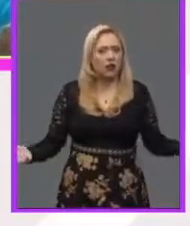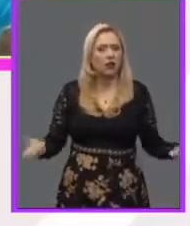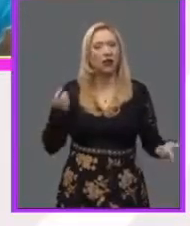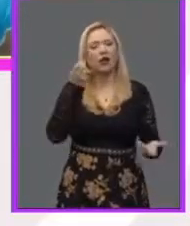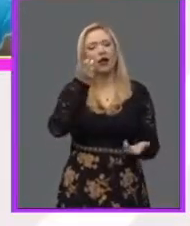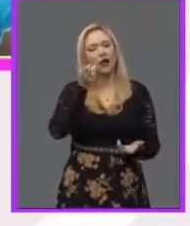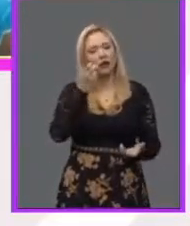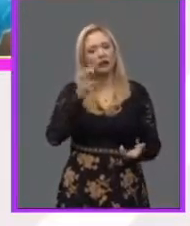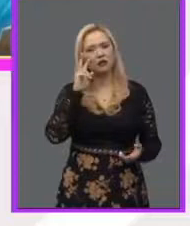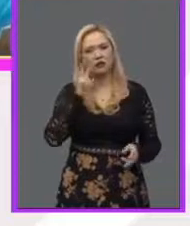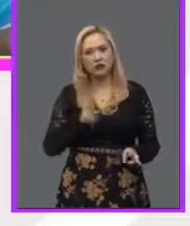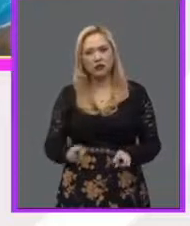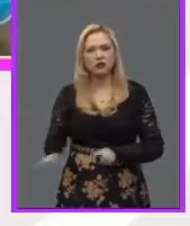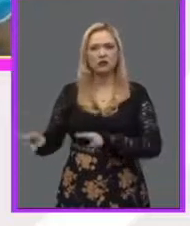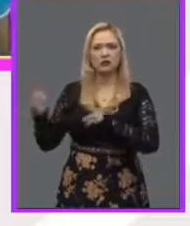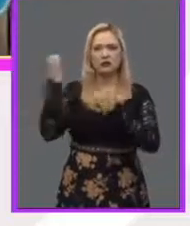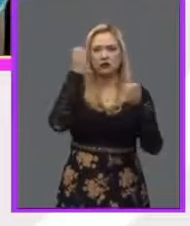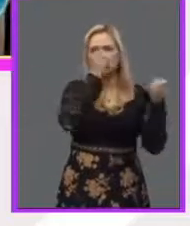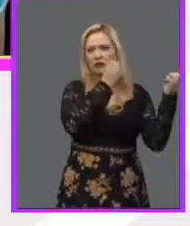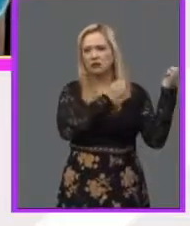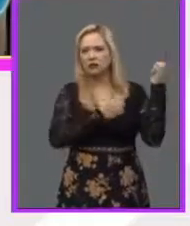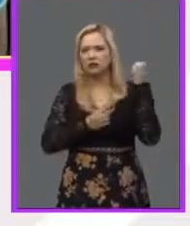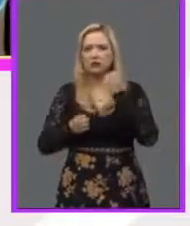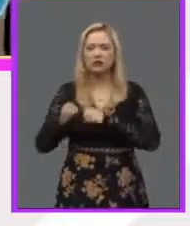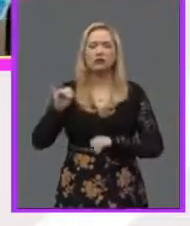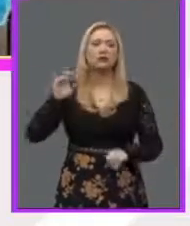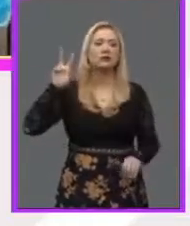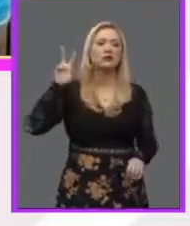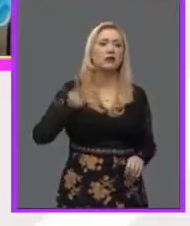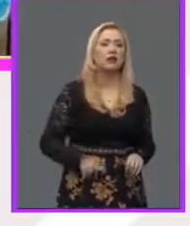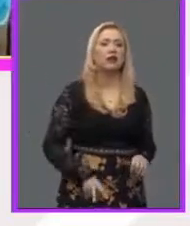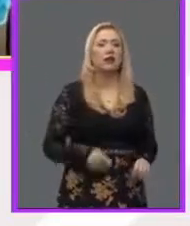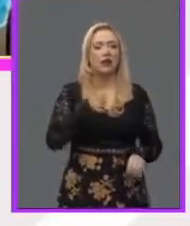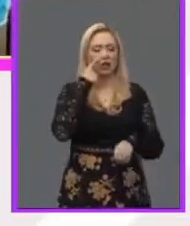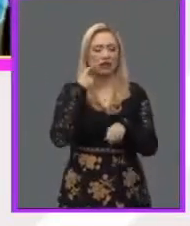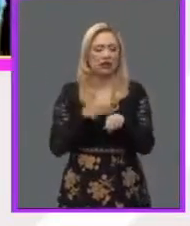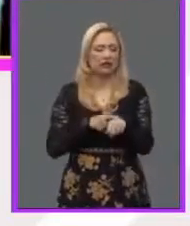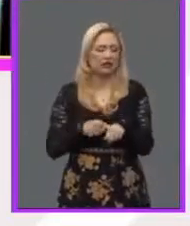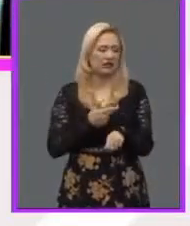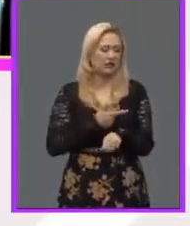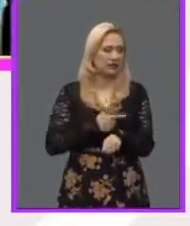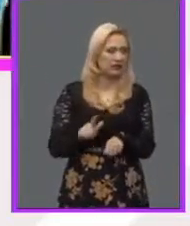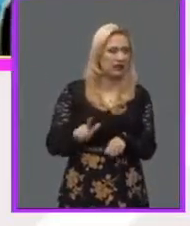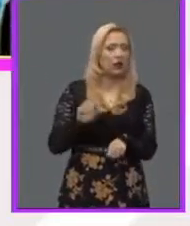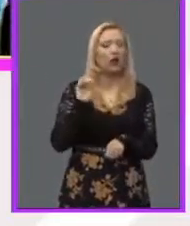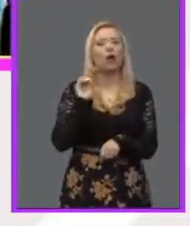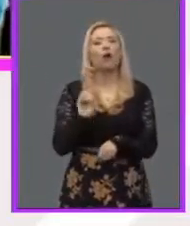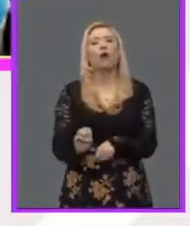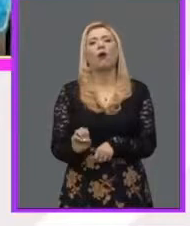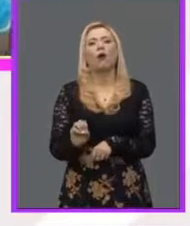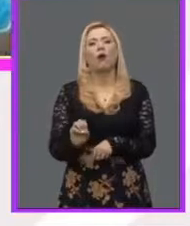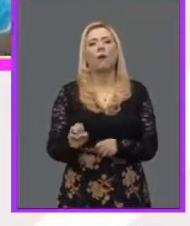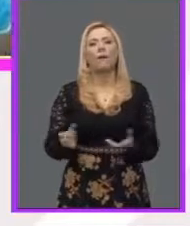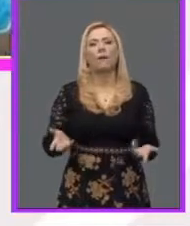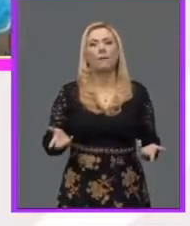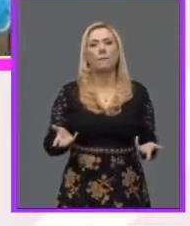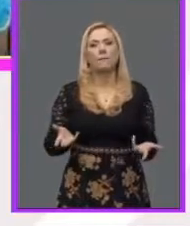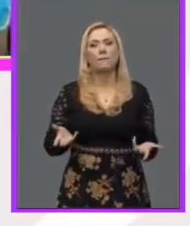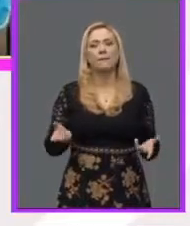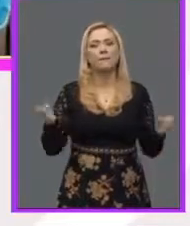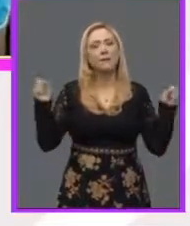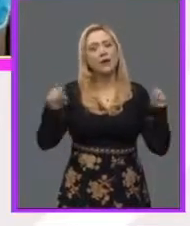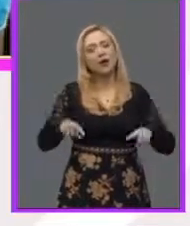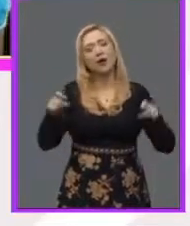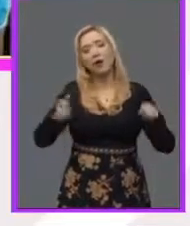si no analizamos y discutimos las ciudades desde una perspectiva también antirracista, pues solo vamos a estar reproduciendo